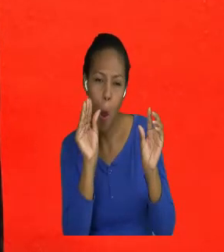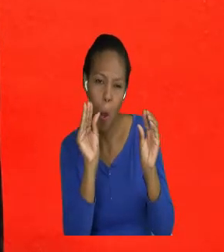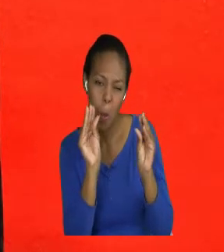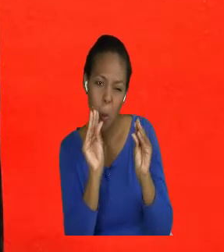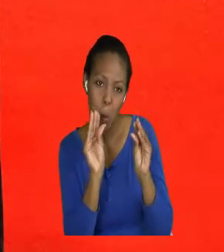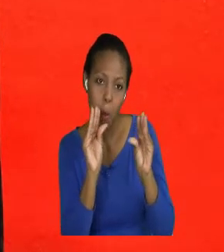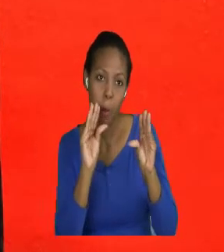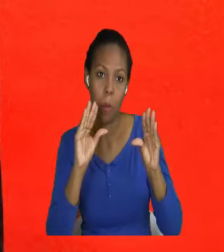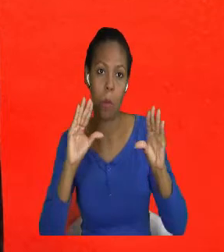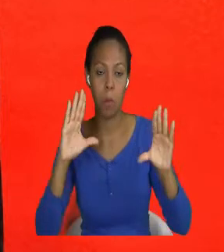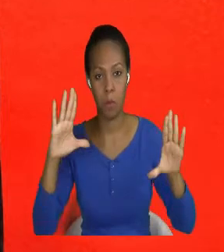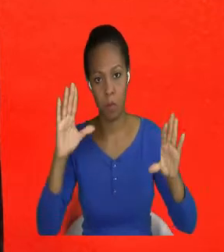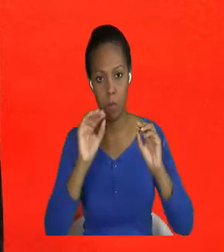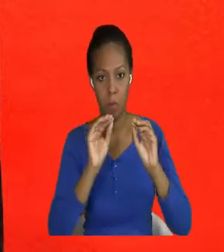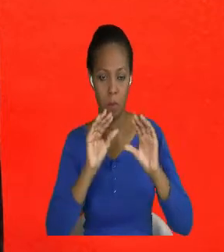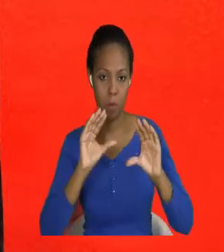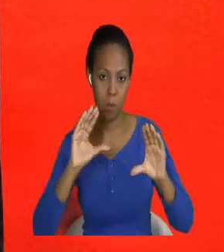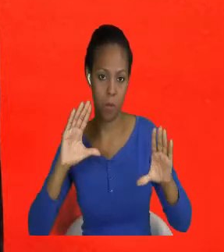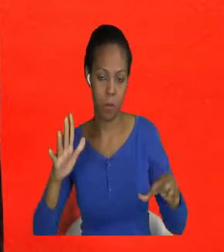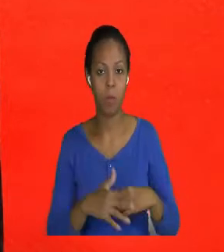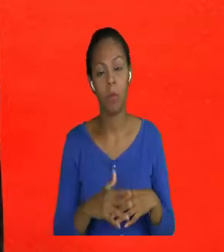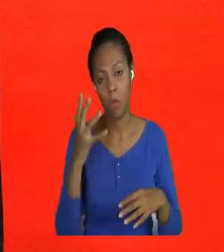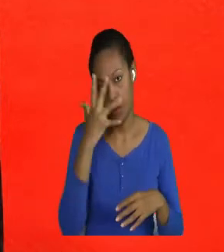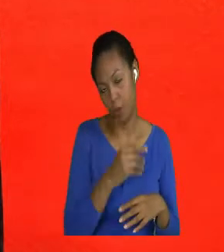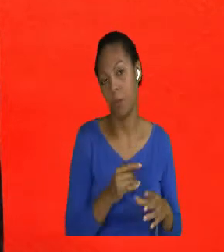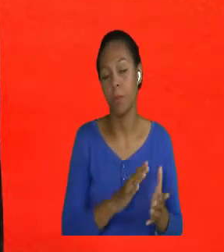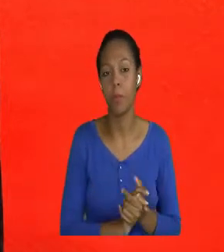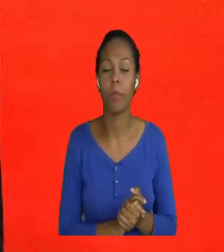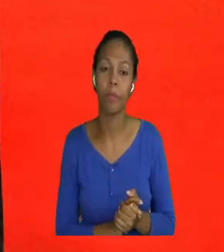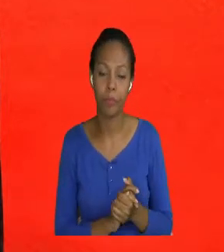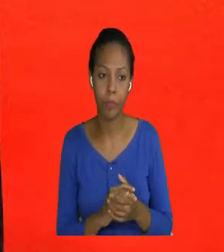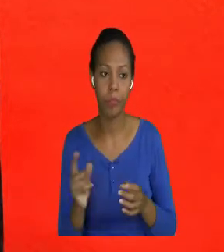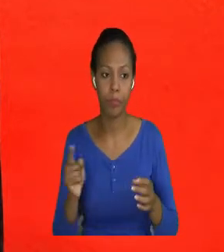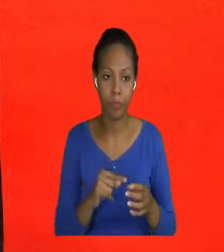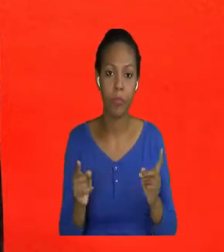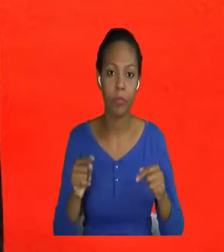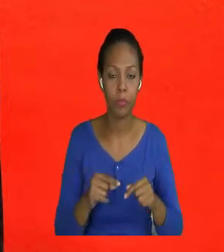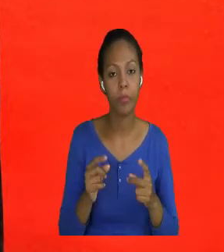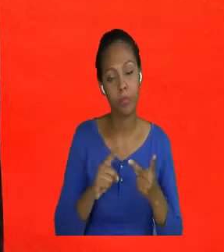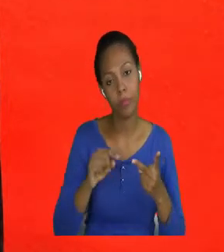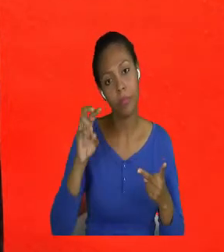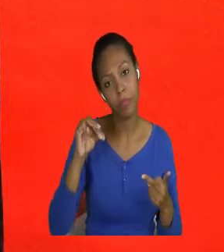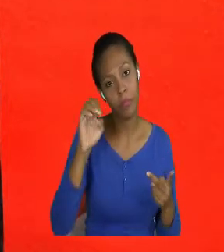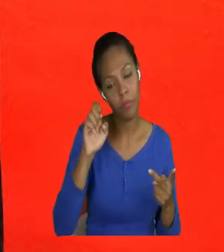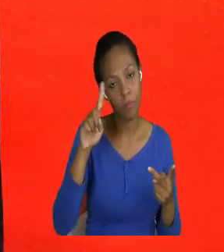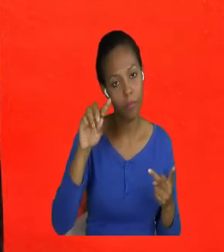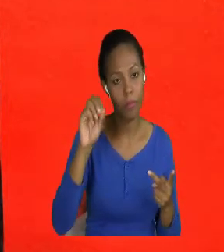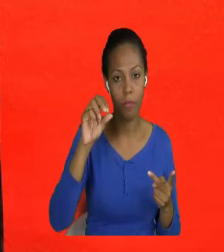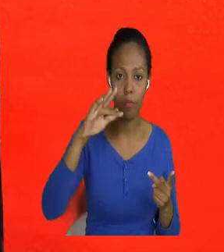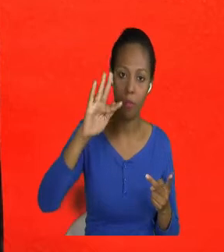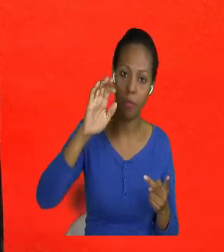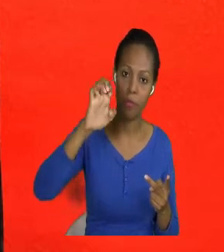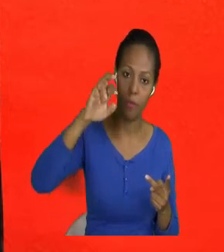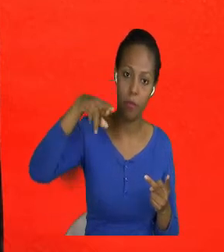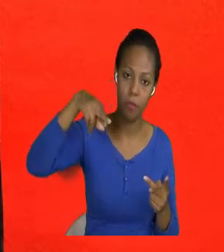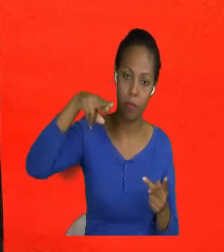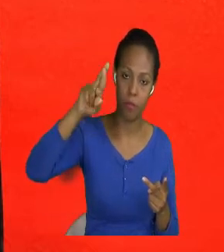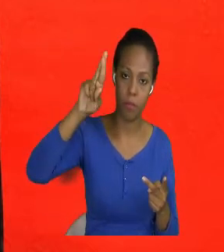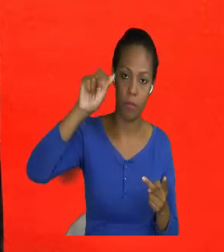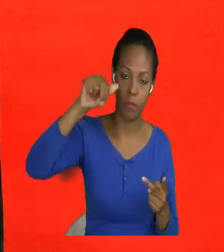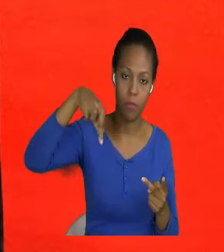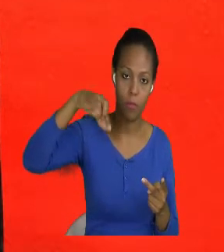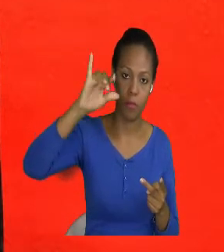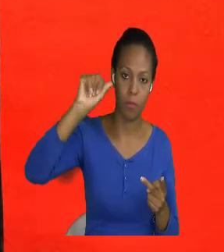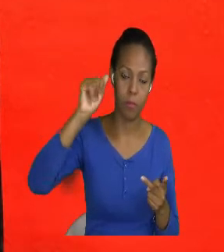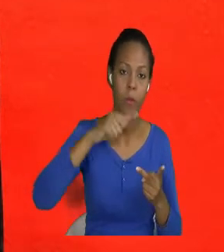que coja un mejor semblante. Trabajamos la carboxiterapia, la mesoterapia, unos tratamientos de cócteles para